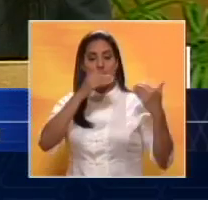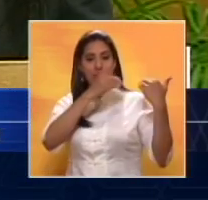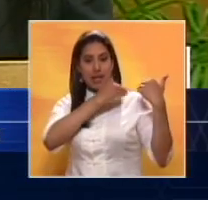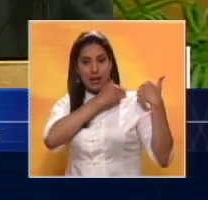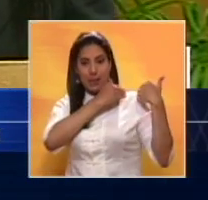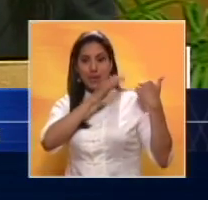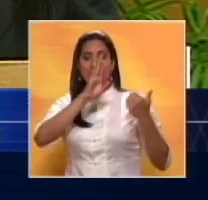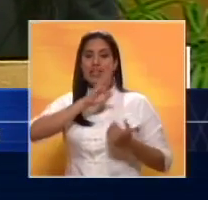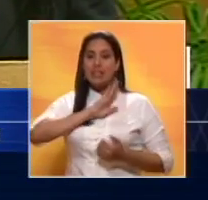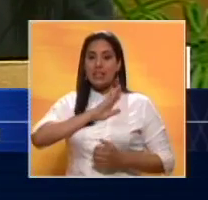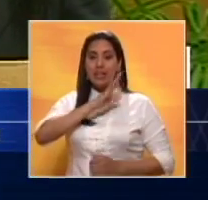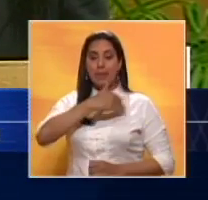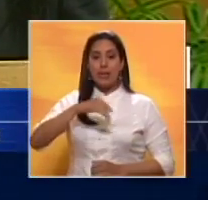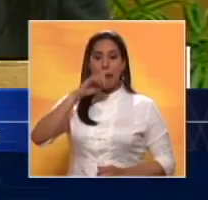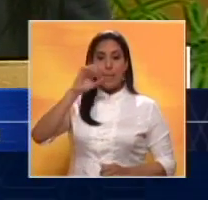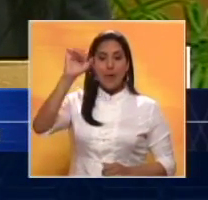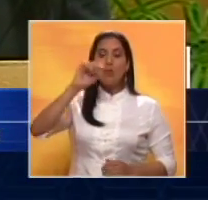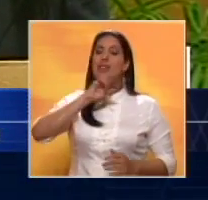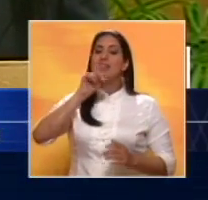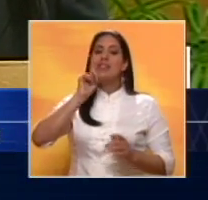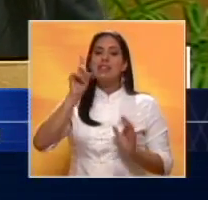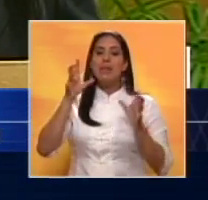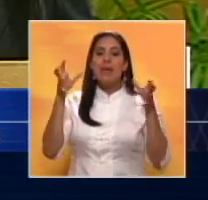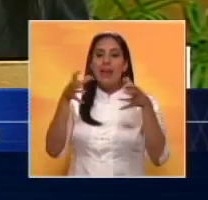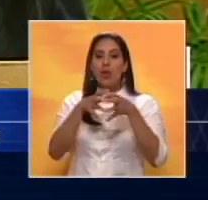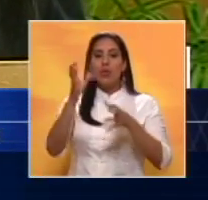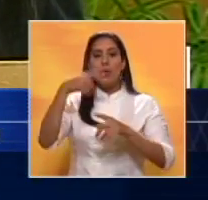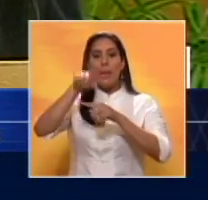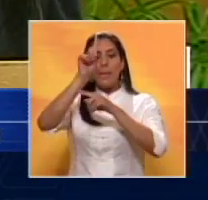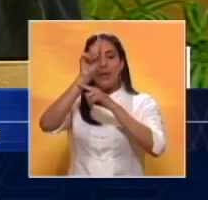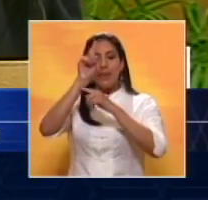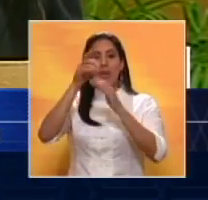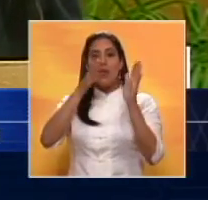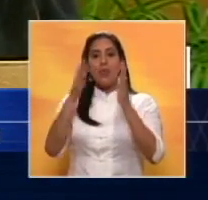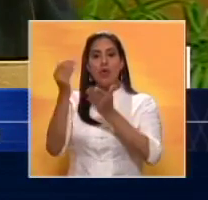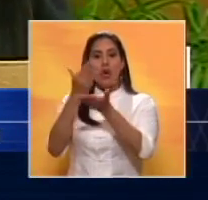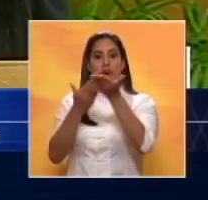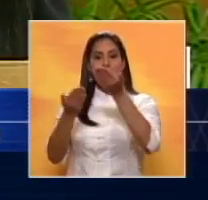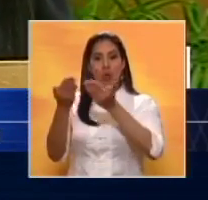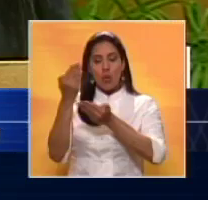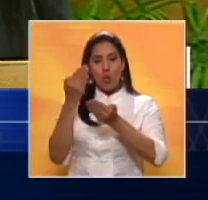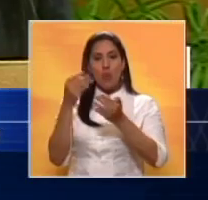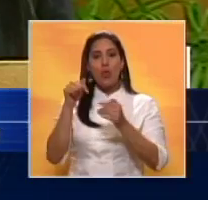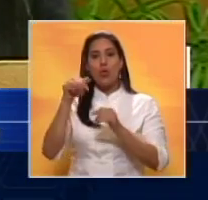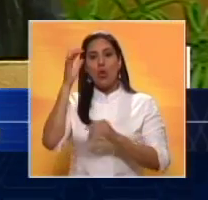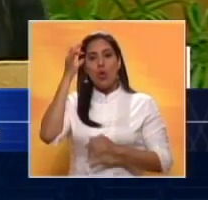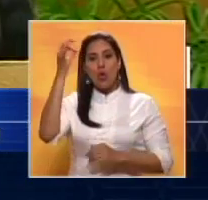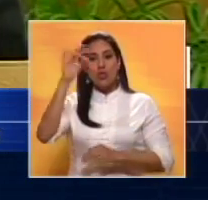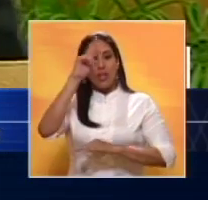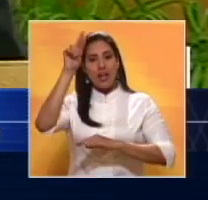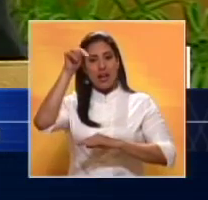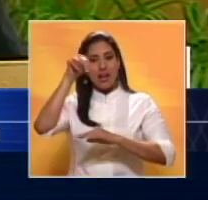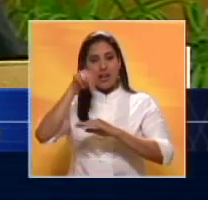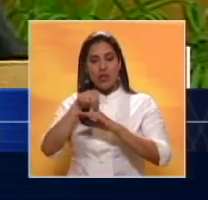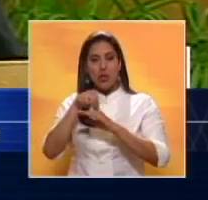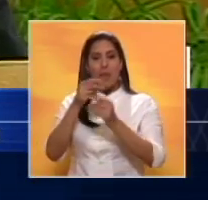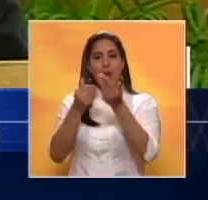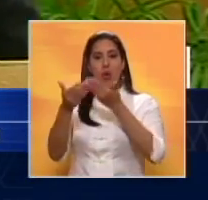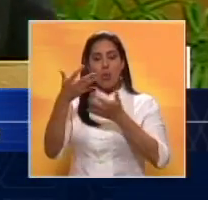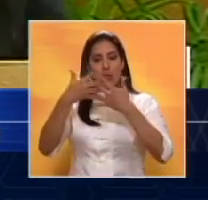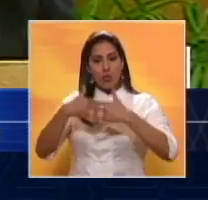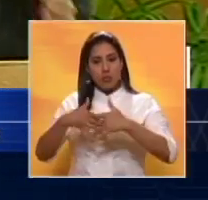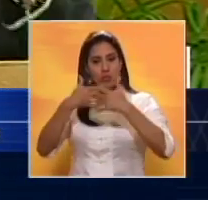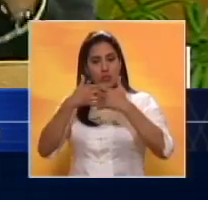que jugó el jefe de Estado ha sido reunir a los principales actores económicos en el Consejo Nacional de